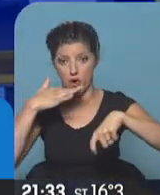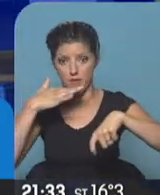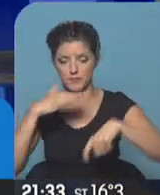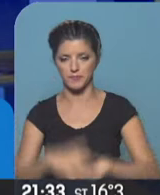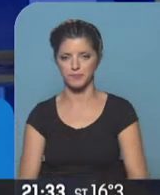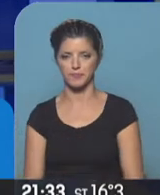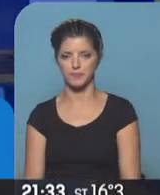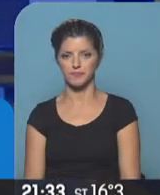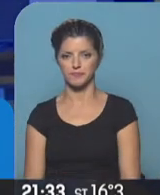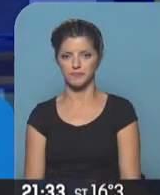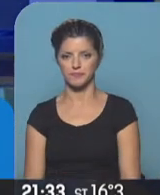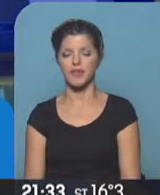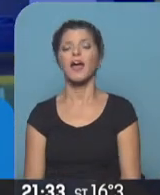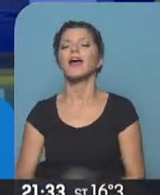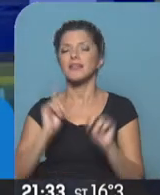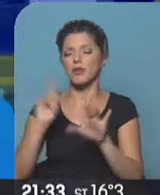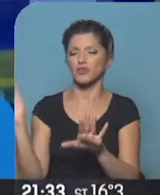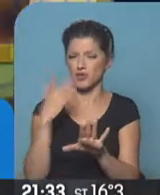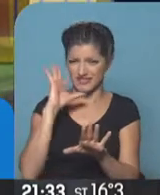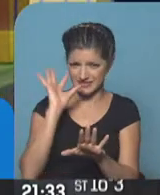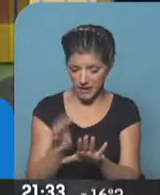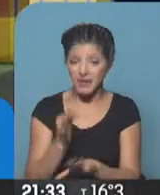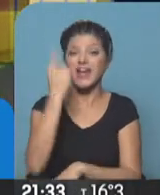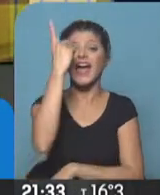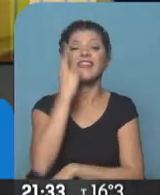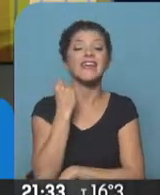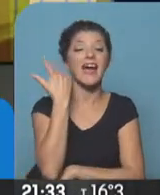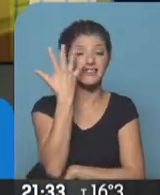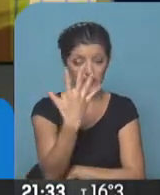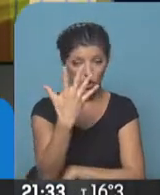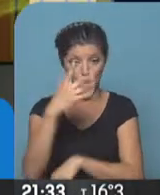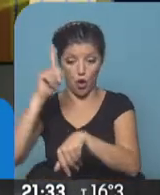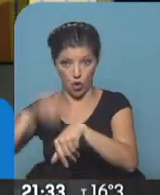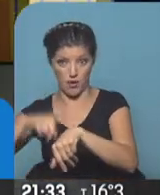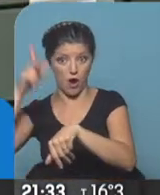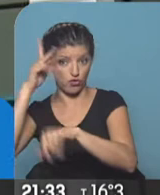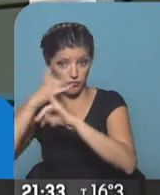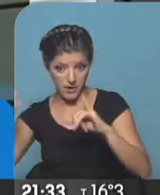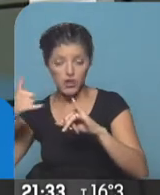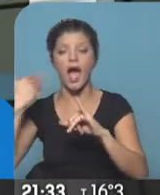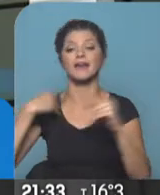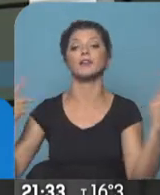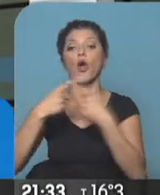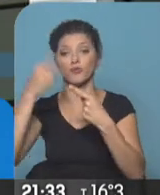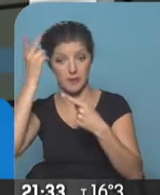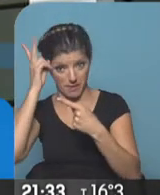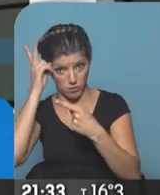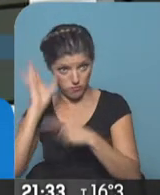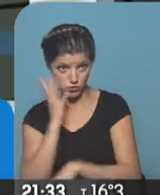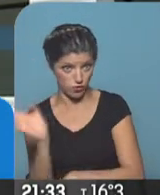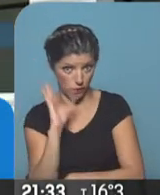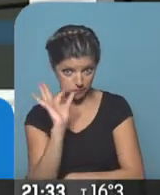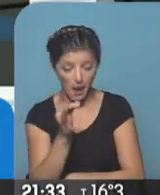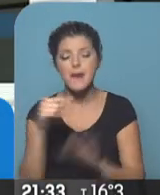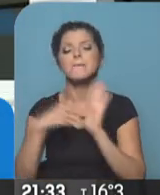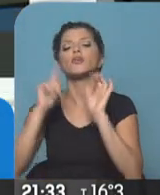que se sabe que el 5 a las 20:30 Argentina va a jugar contra Perú, también se dio a conocer la información que